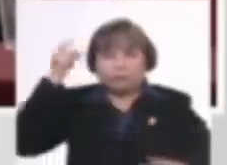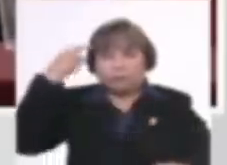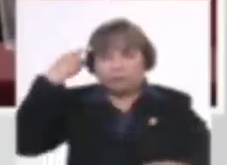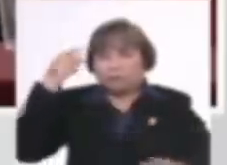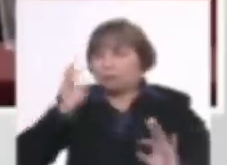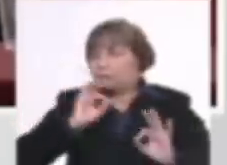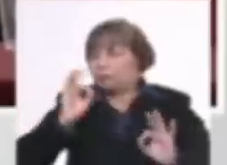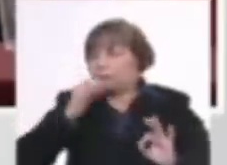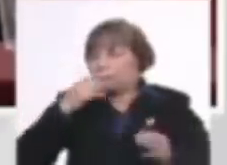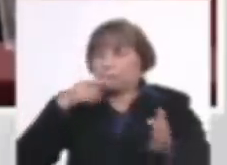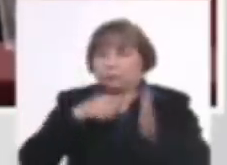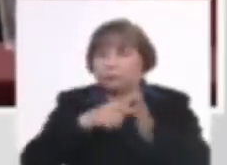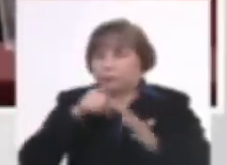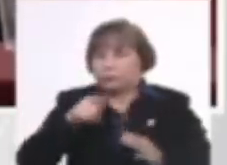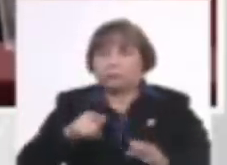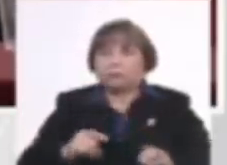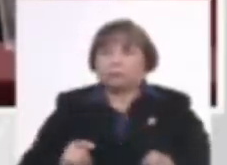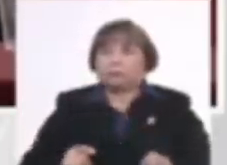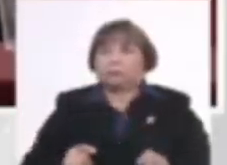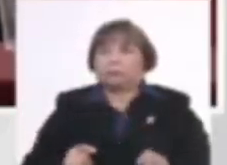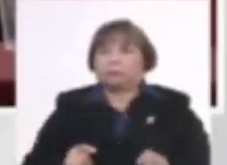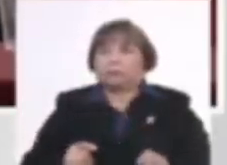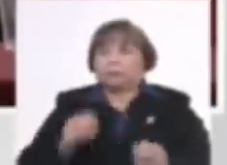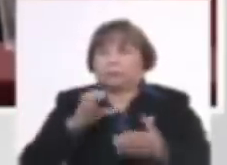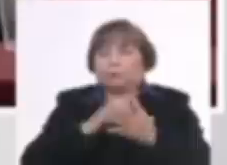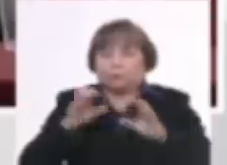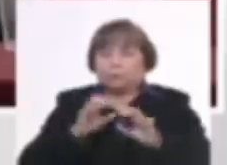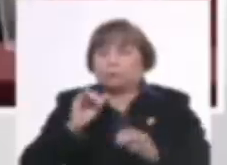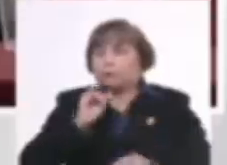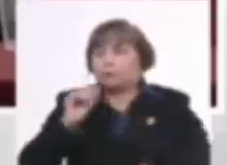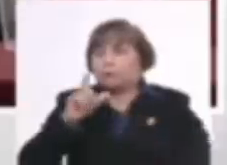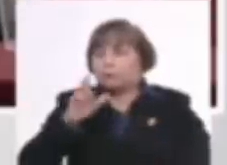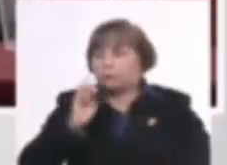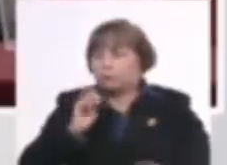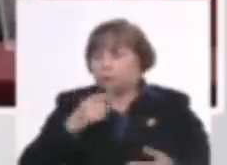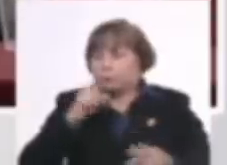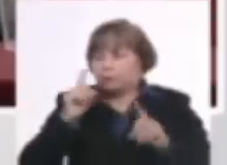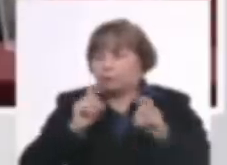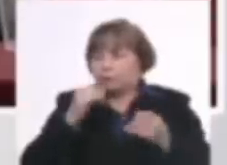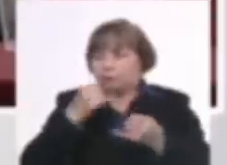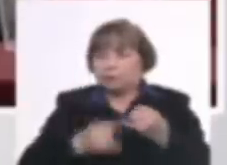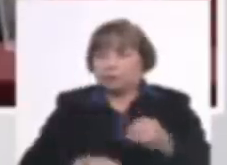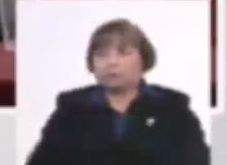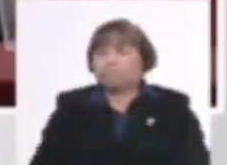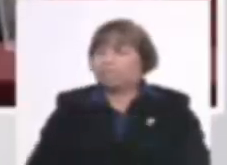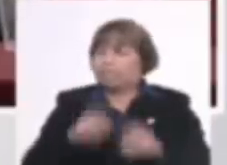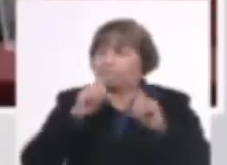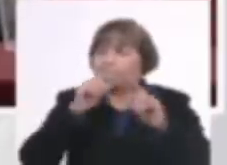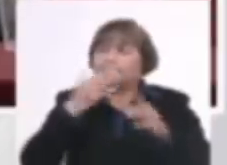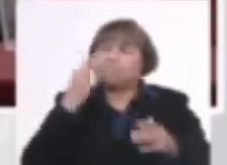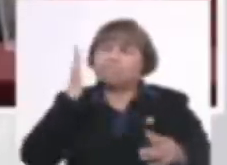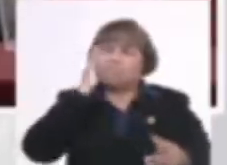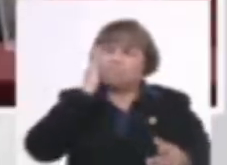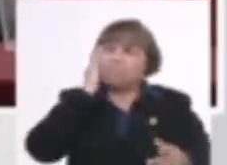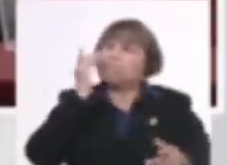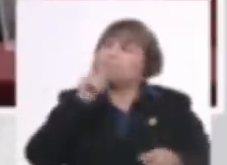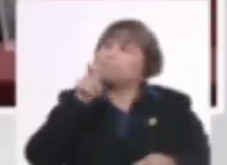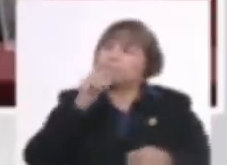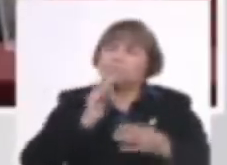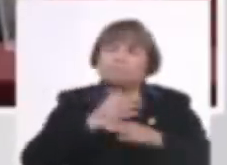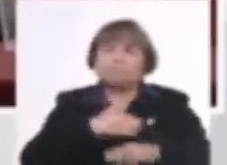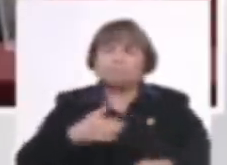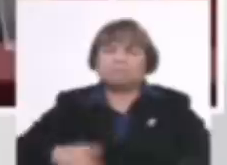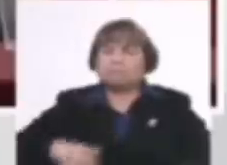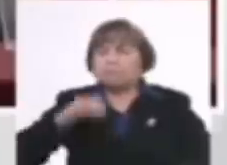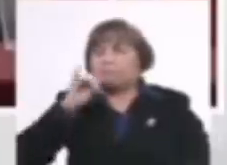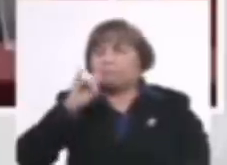malentendido. Nadie está indicando de que ella haya hecho algo ilegal. Presidente, solo la última pregunta. Yo quisiera saber a través suyo, presidente, si